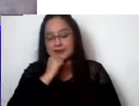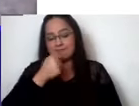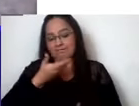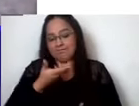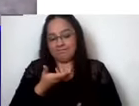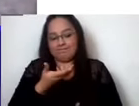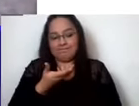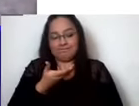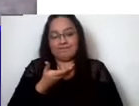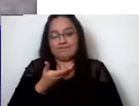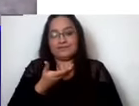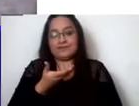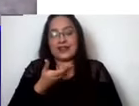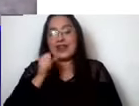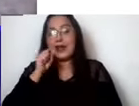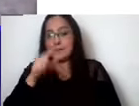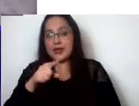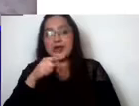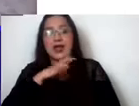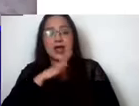pero se está planteando eso, ¿no?